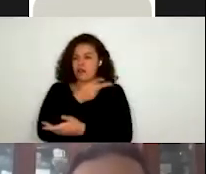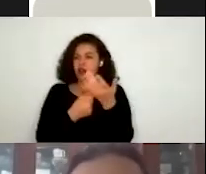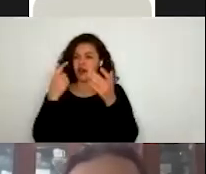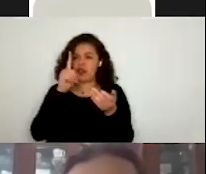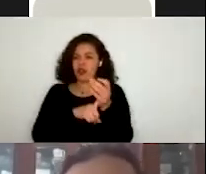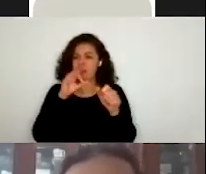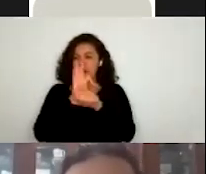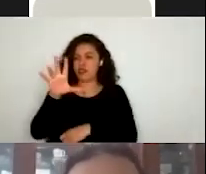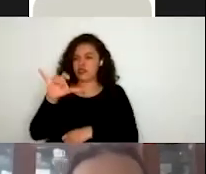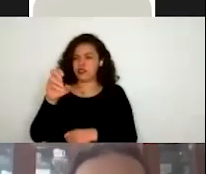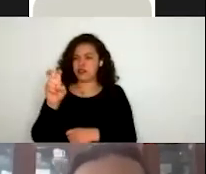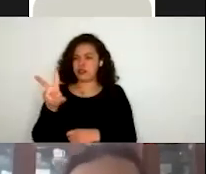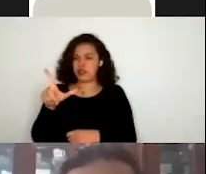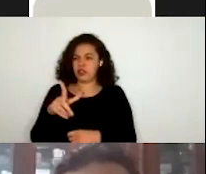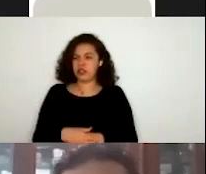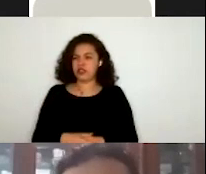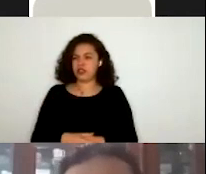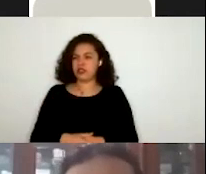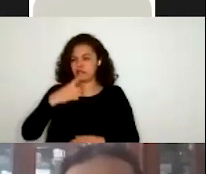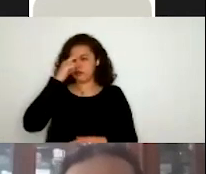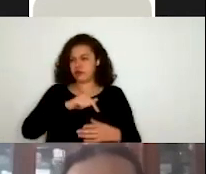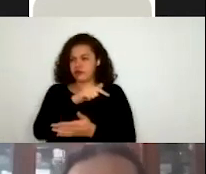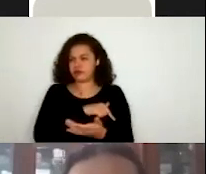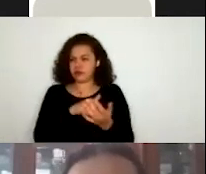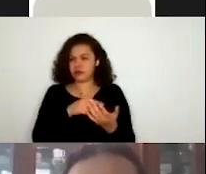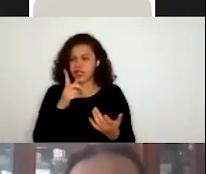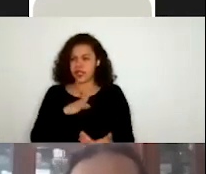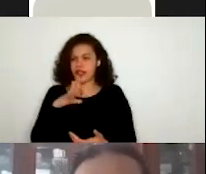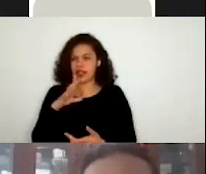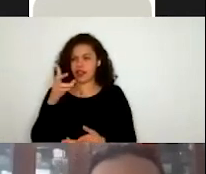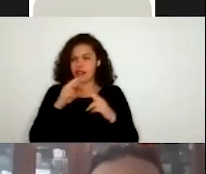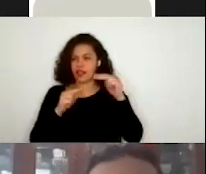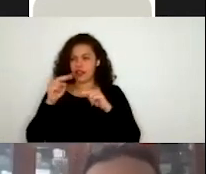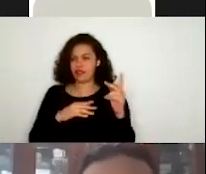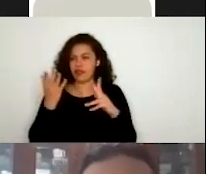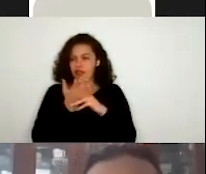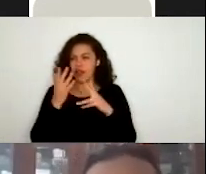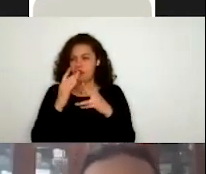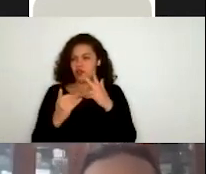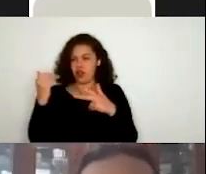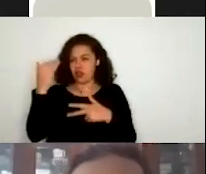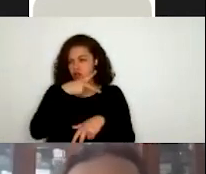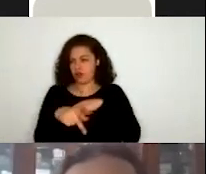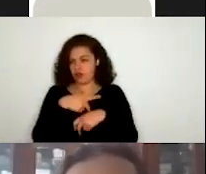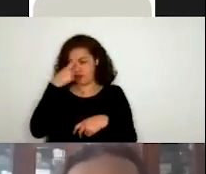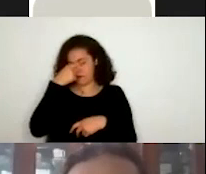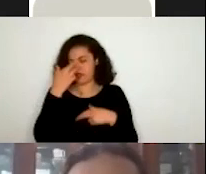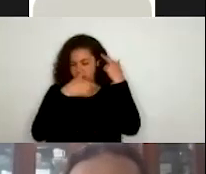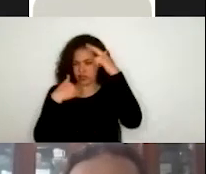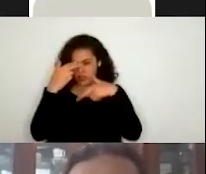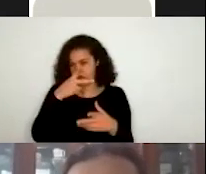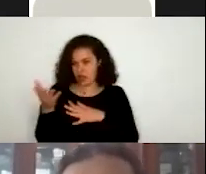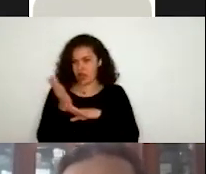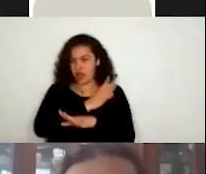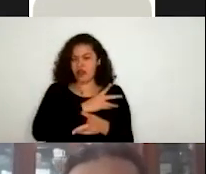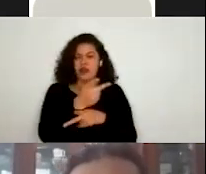civil de establecimientos e inmuebles de mediano o alto riesgo que analice, prevenga